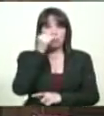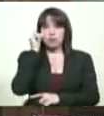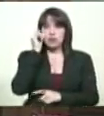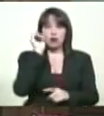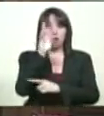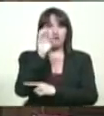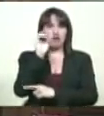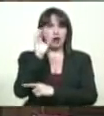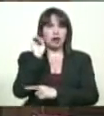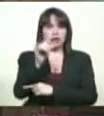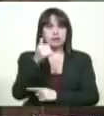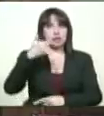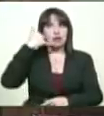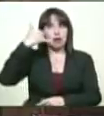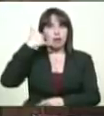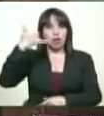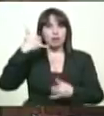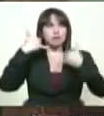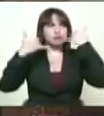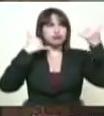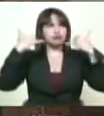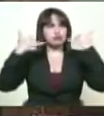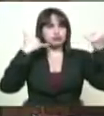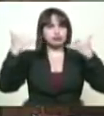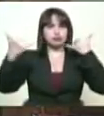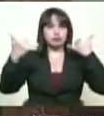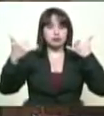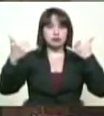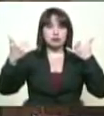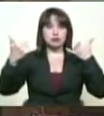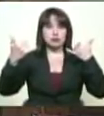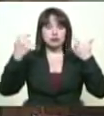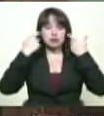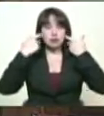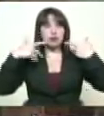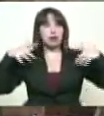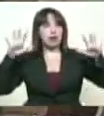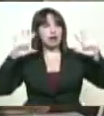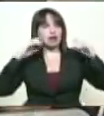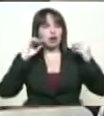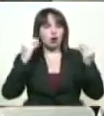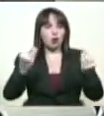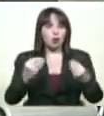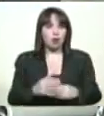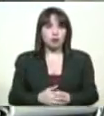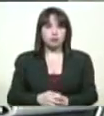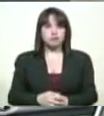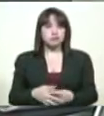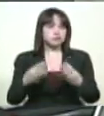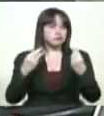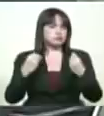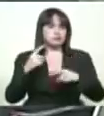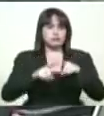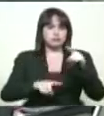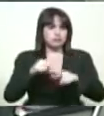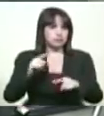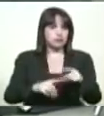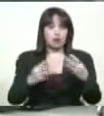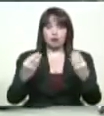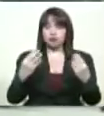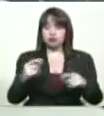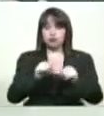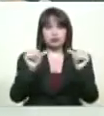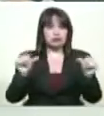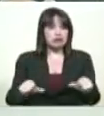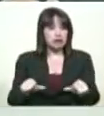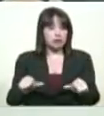de llamada telefónica bueno se pierden de vista dime en los sistemas que hemos creado con el